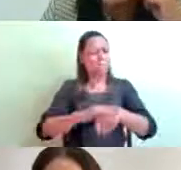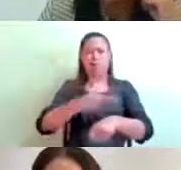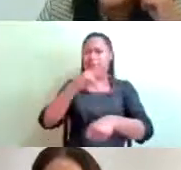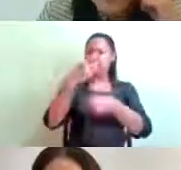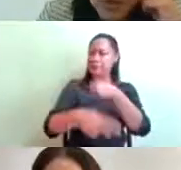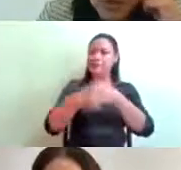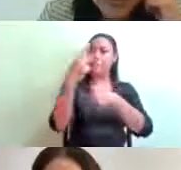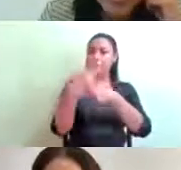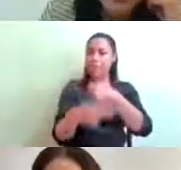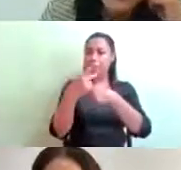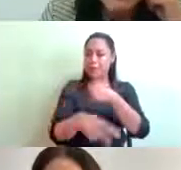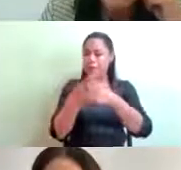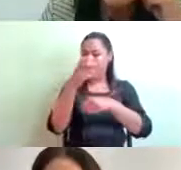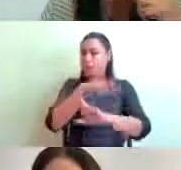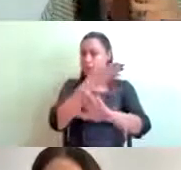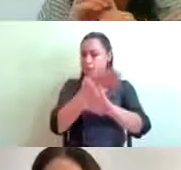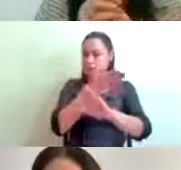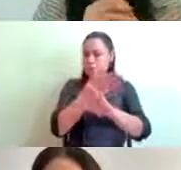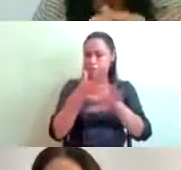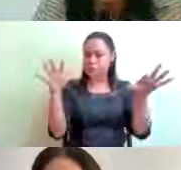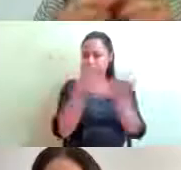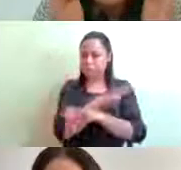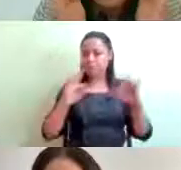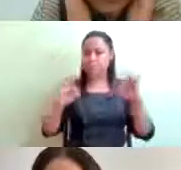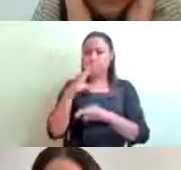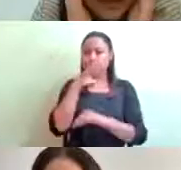vulnerable a este efecto del cambio climático. Y